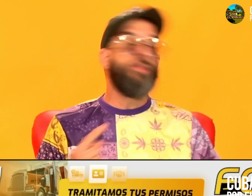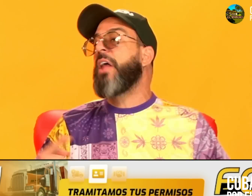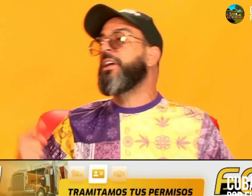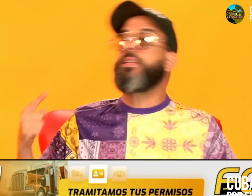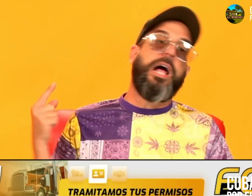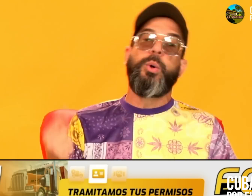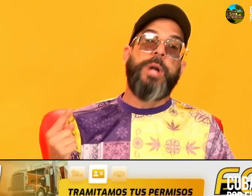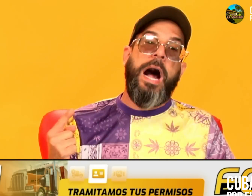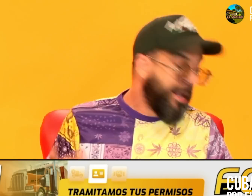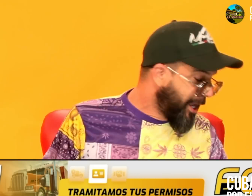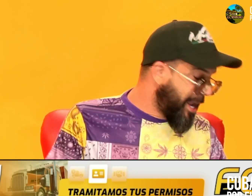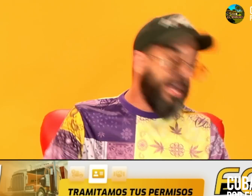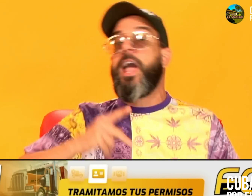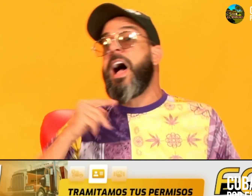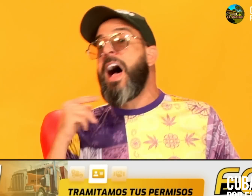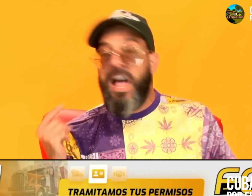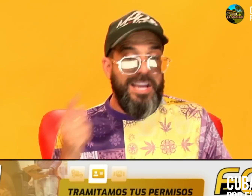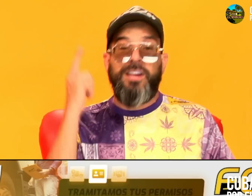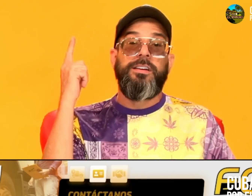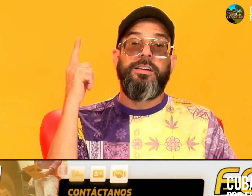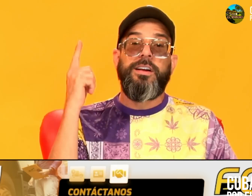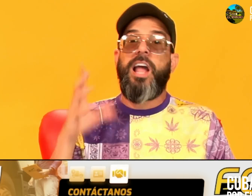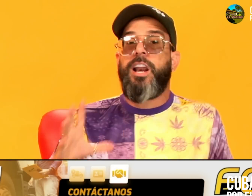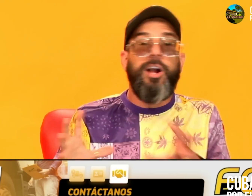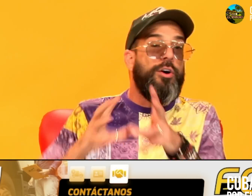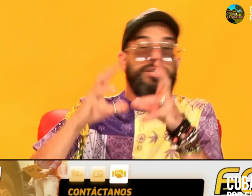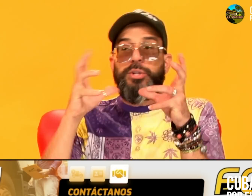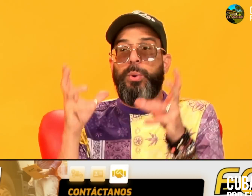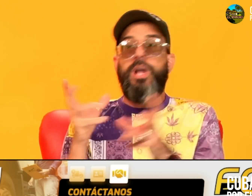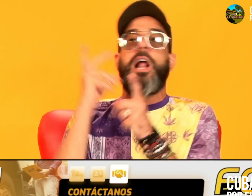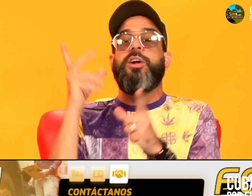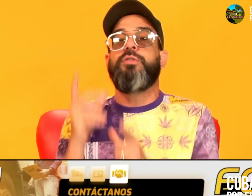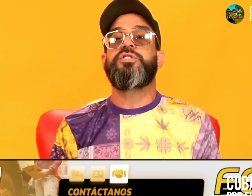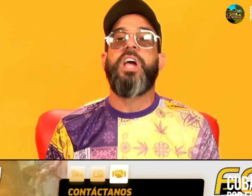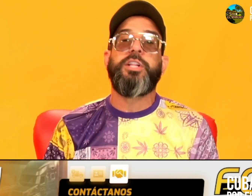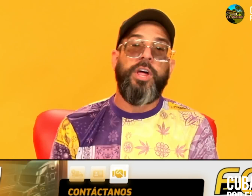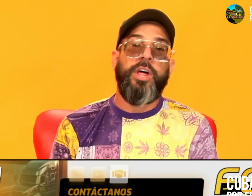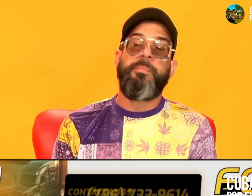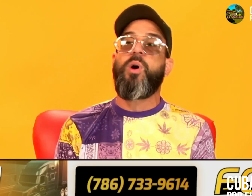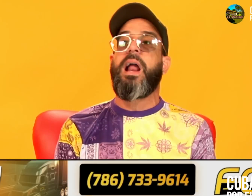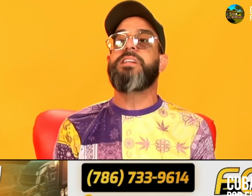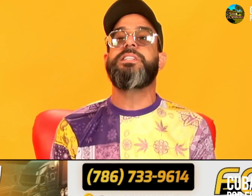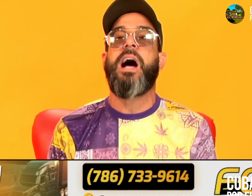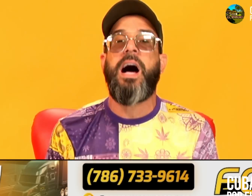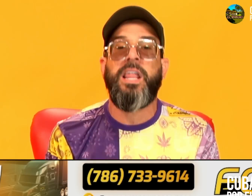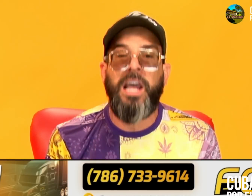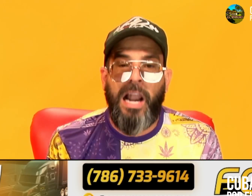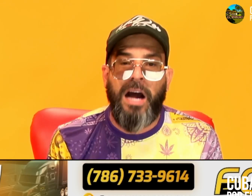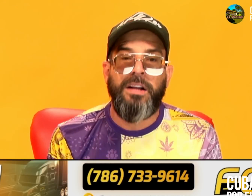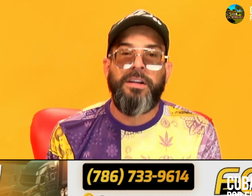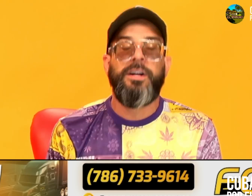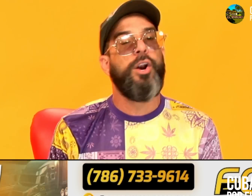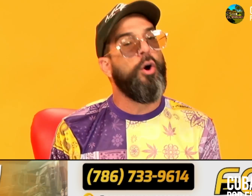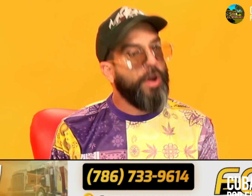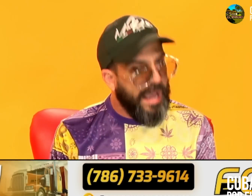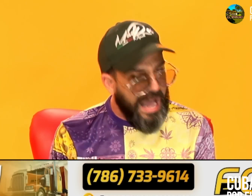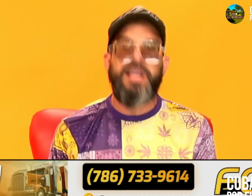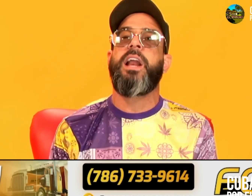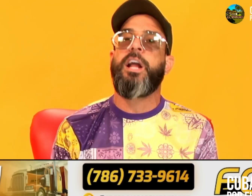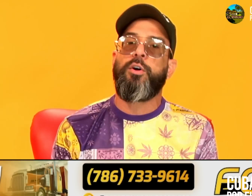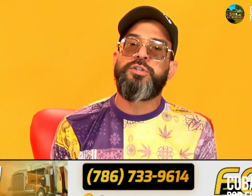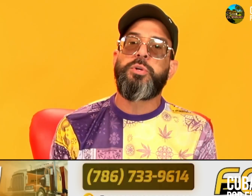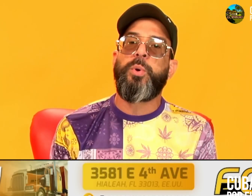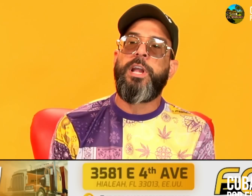hay una dictadura y que hay que reconstruir el concepto de democracia. Adela, lo que hay